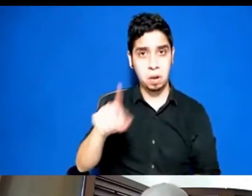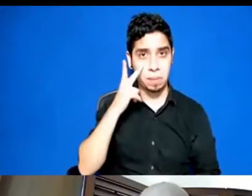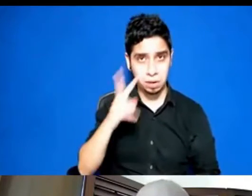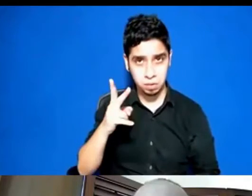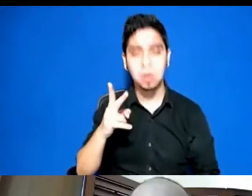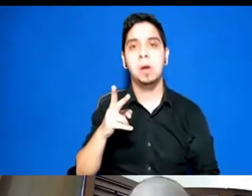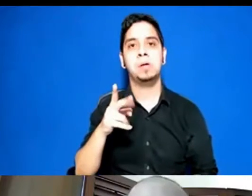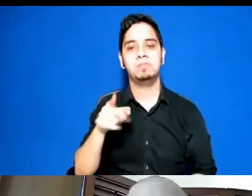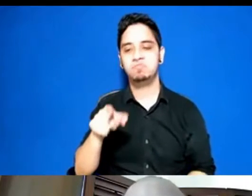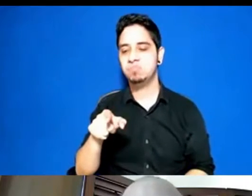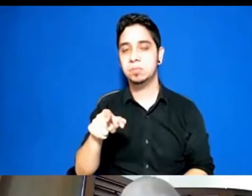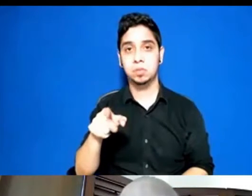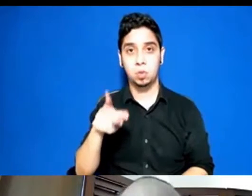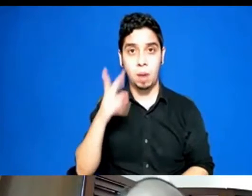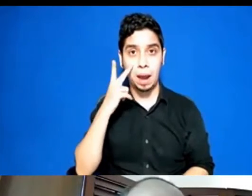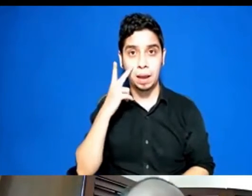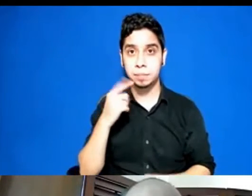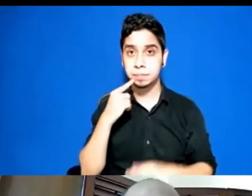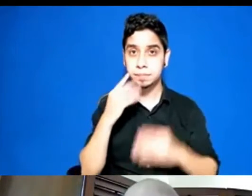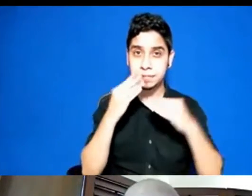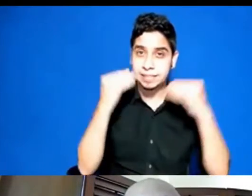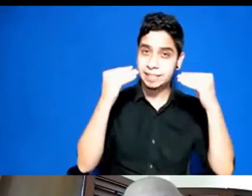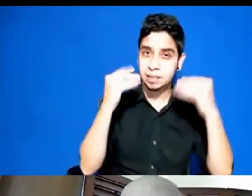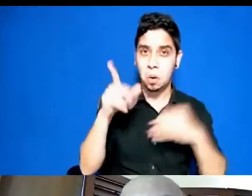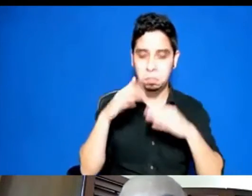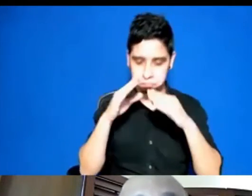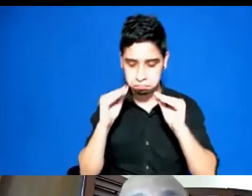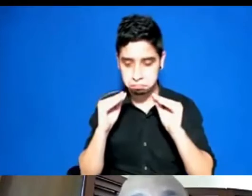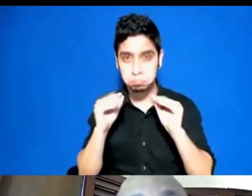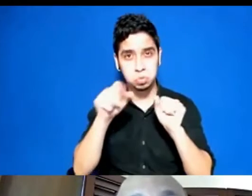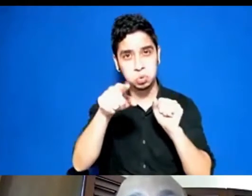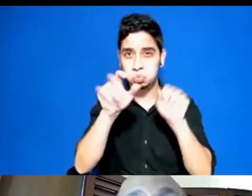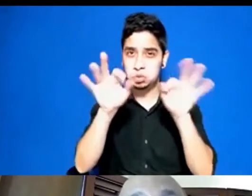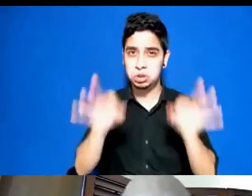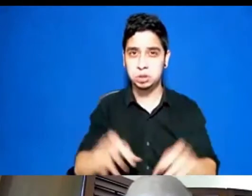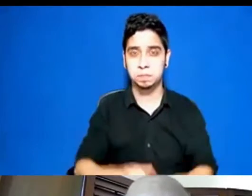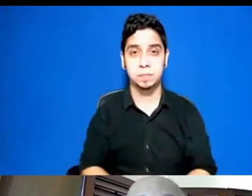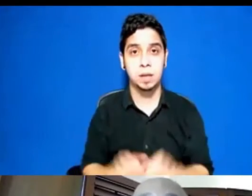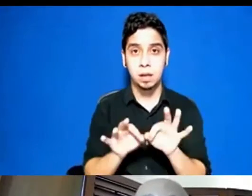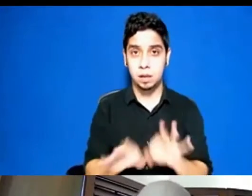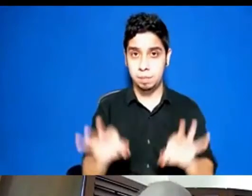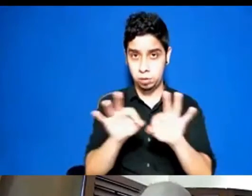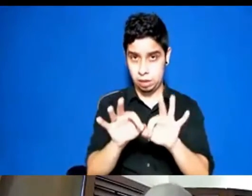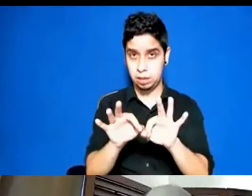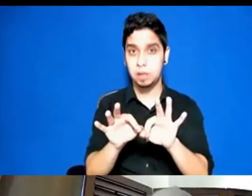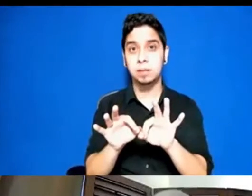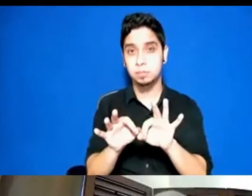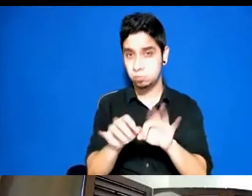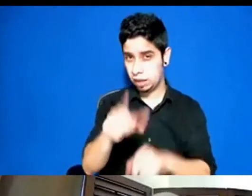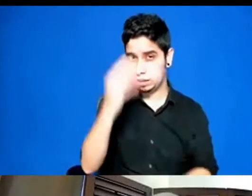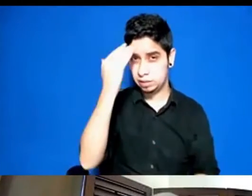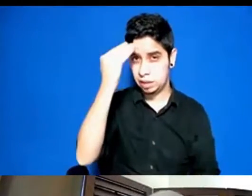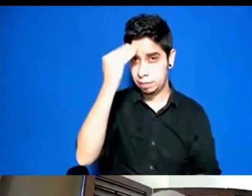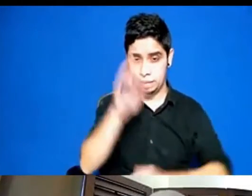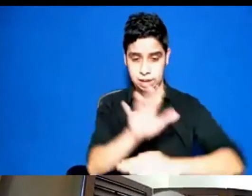hoy usted ve la carita alegre o la carita triste. Y estemos conscientes de que los cines, que es un así